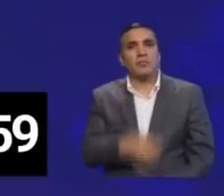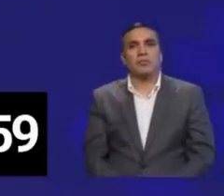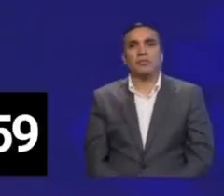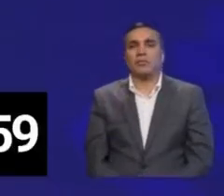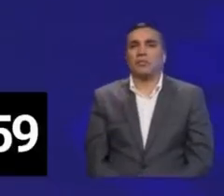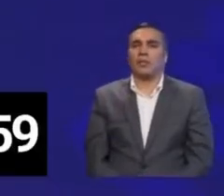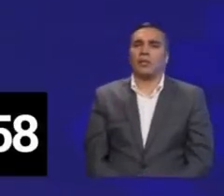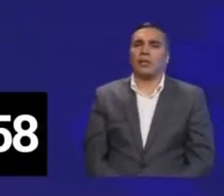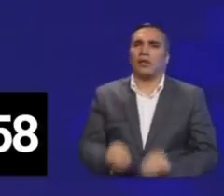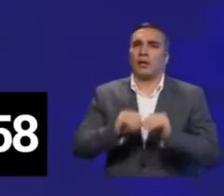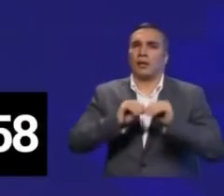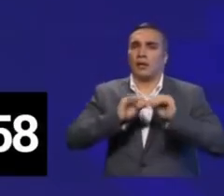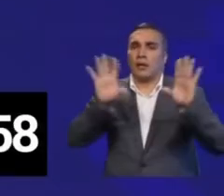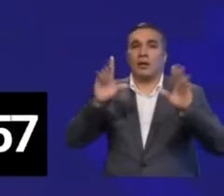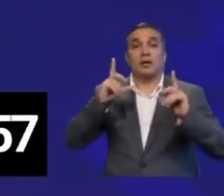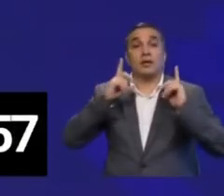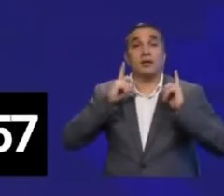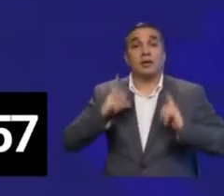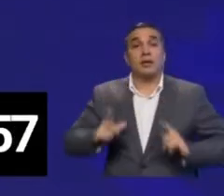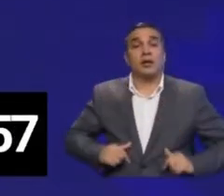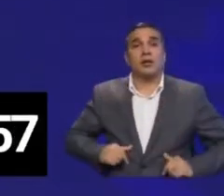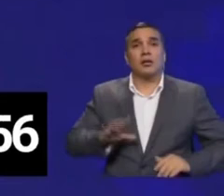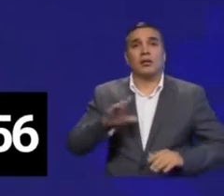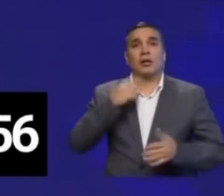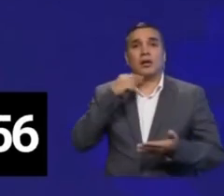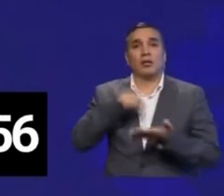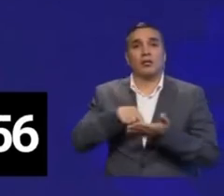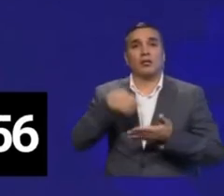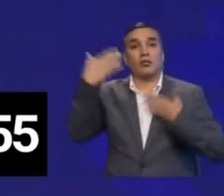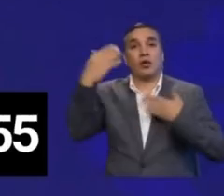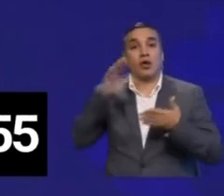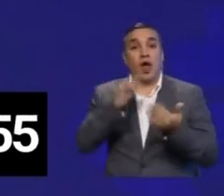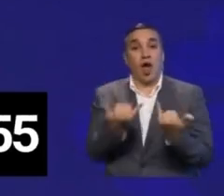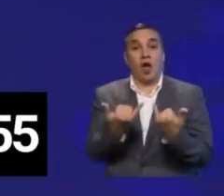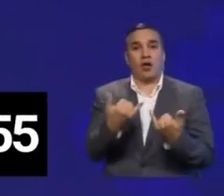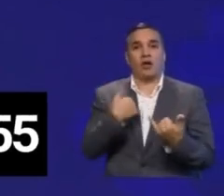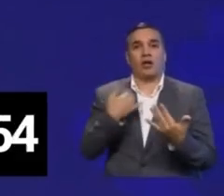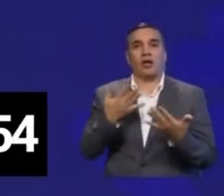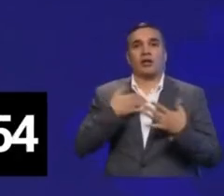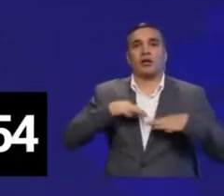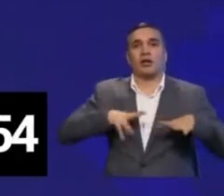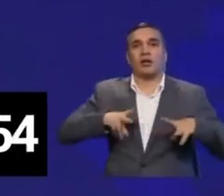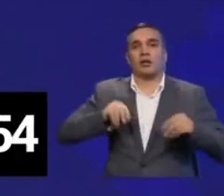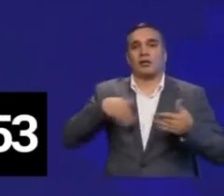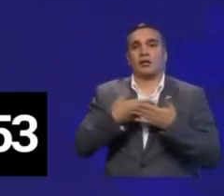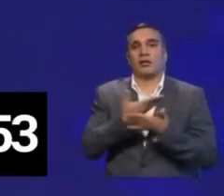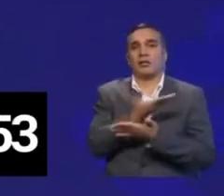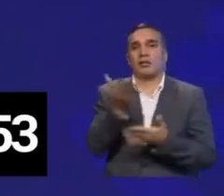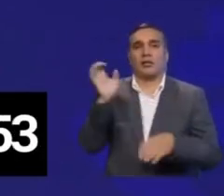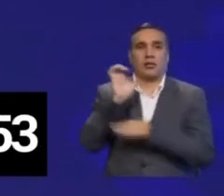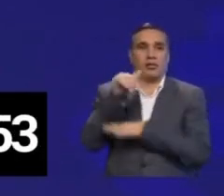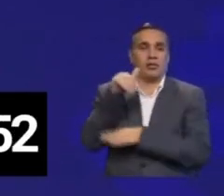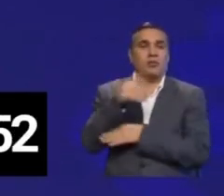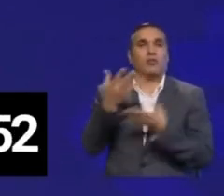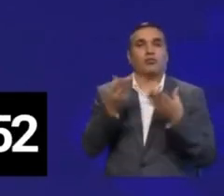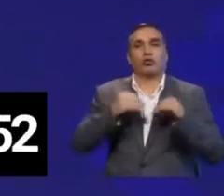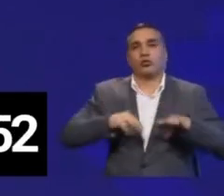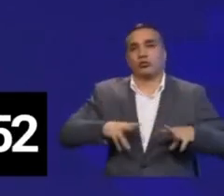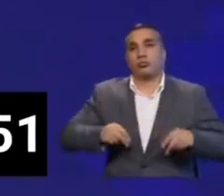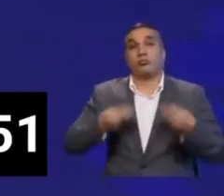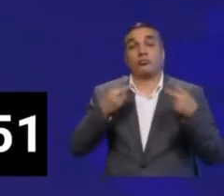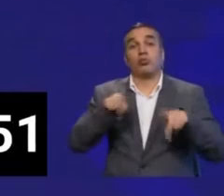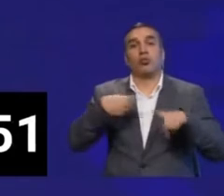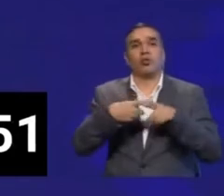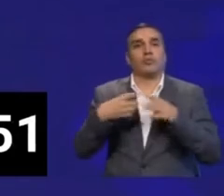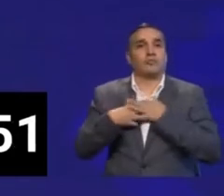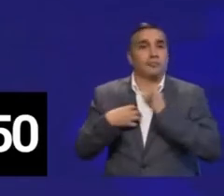Bueno, claramente la salud es un ejemplo de cómo los políticos tradicionales nos están robando el país con tanta corrupción, inclusive en época de